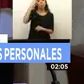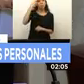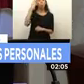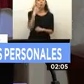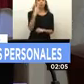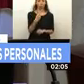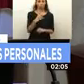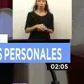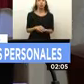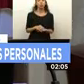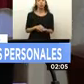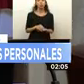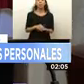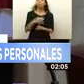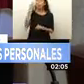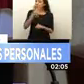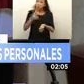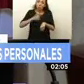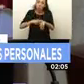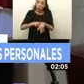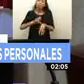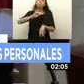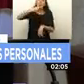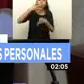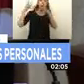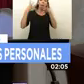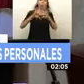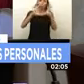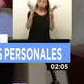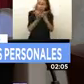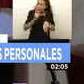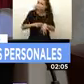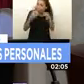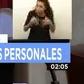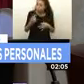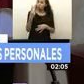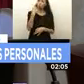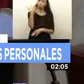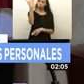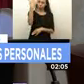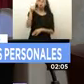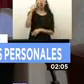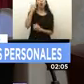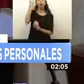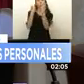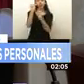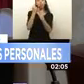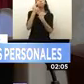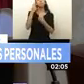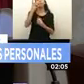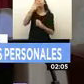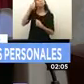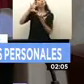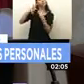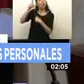1942 plena Segunda Guerra Mundial este economista de orientación marxista va a dar